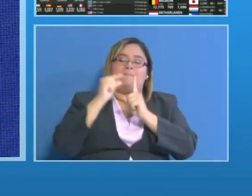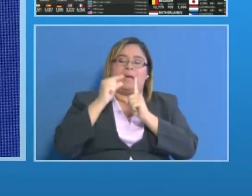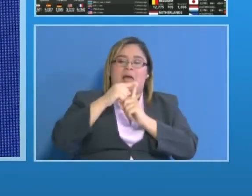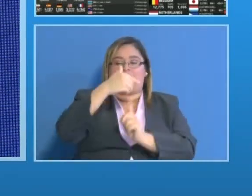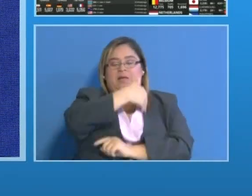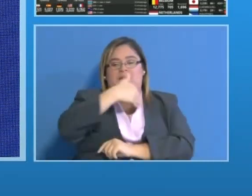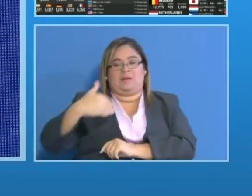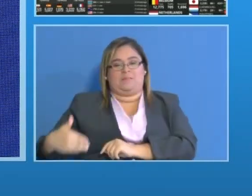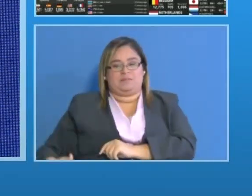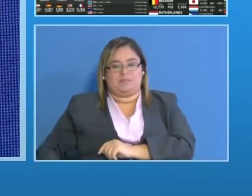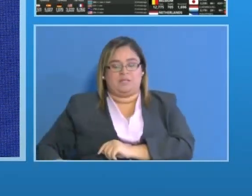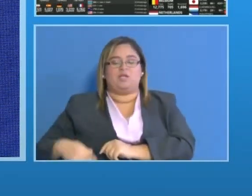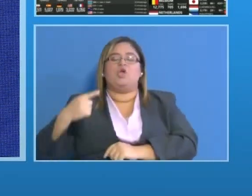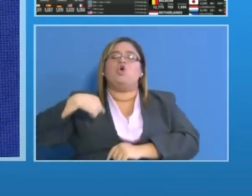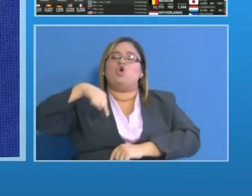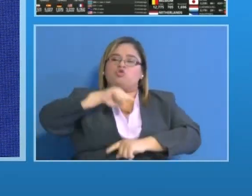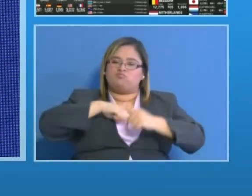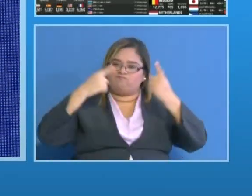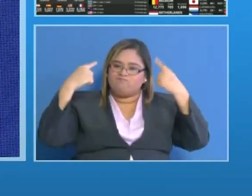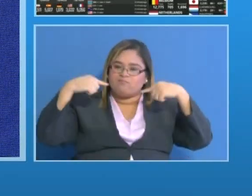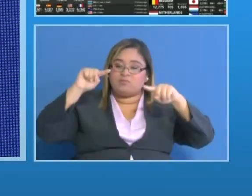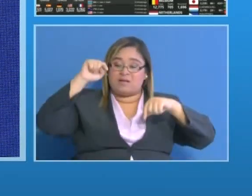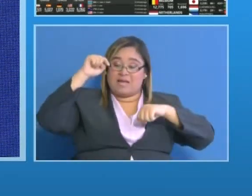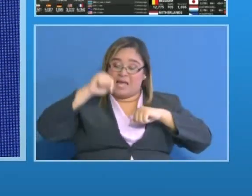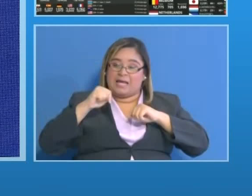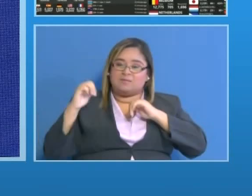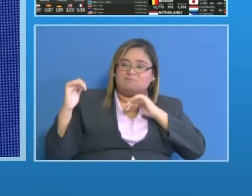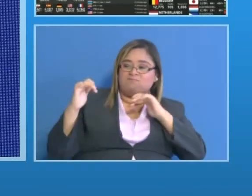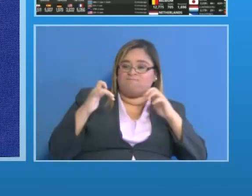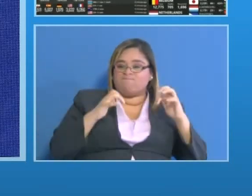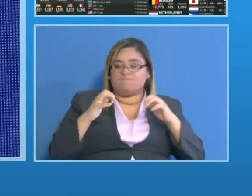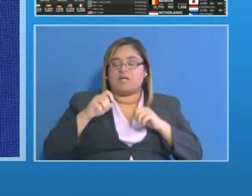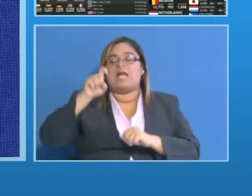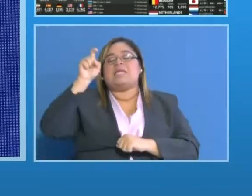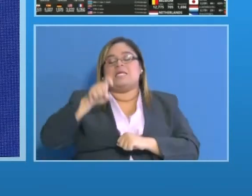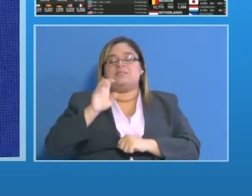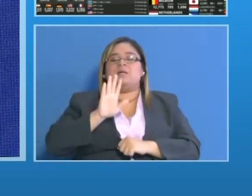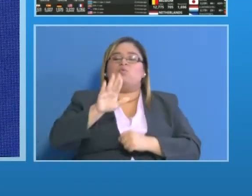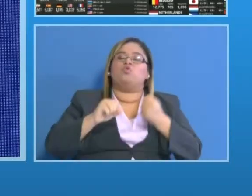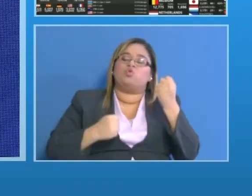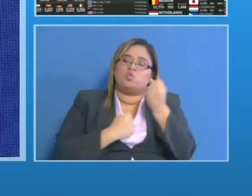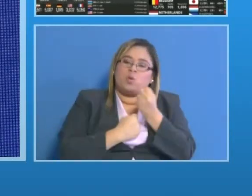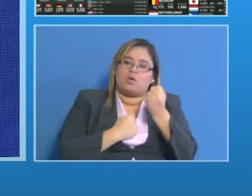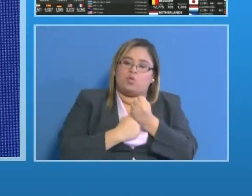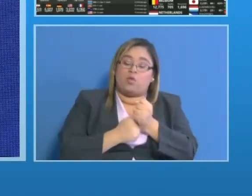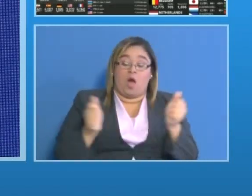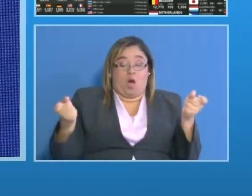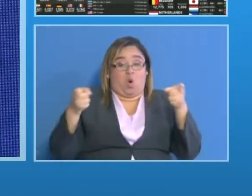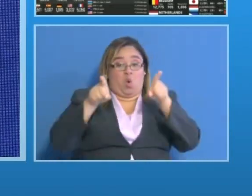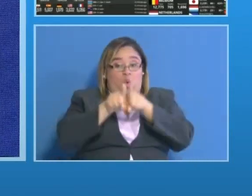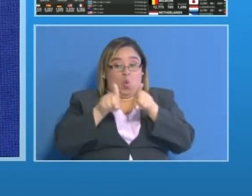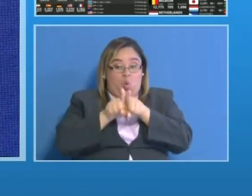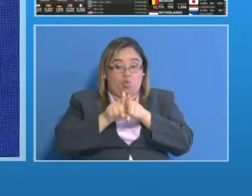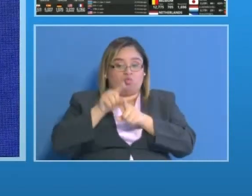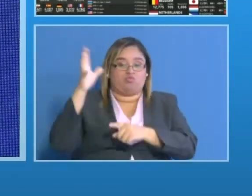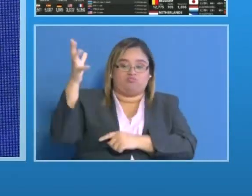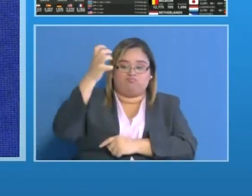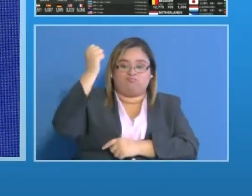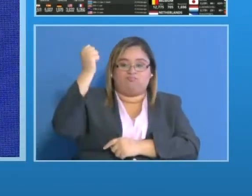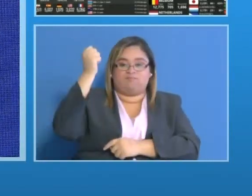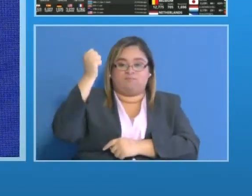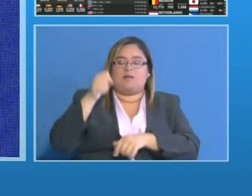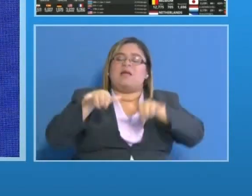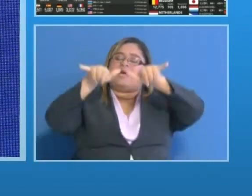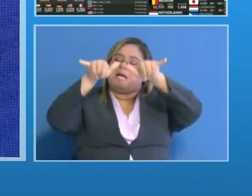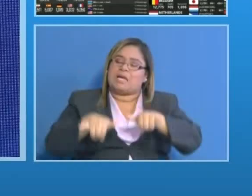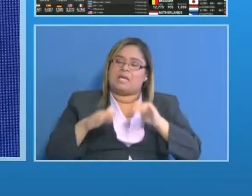presidente. Venceremos esta guerra. Necesitamos tu ayuda. Juntos lo lograremos.